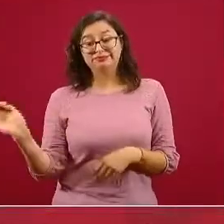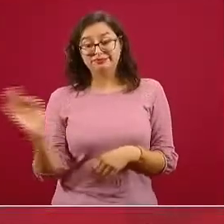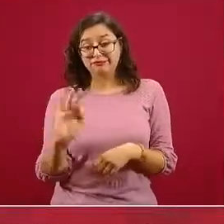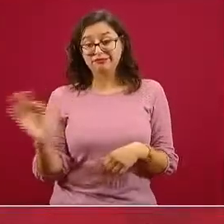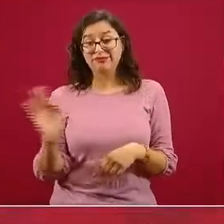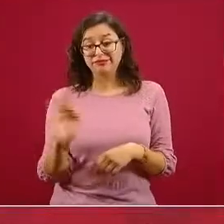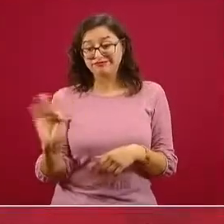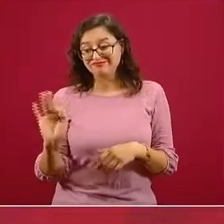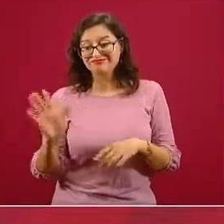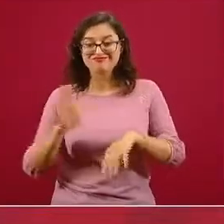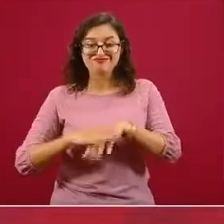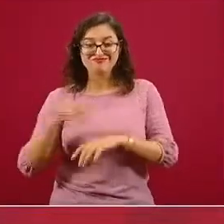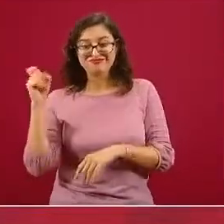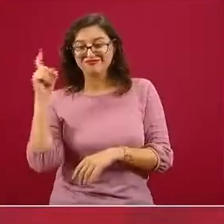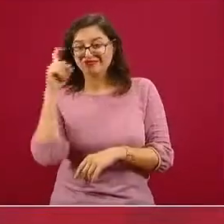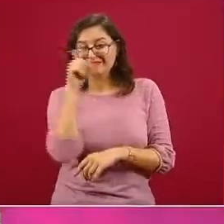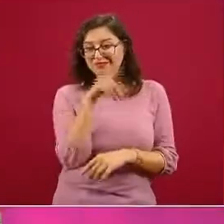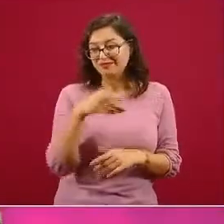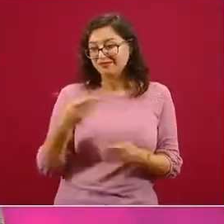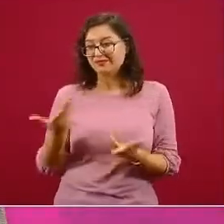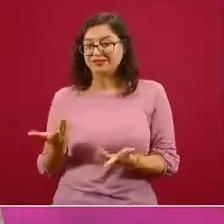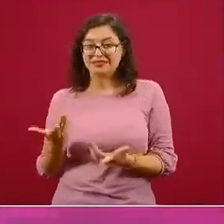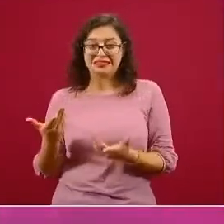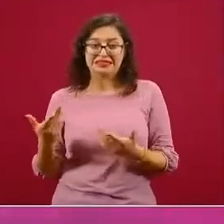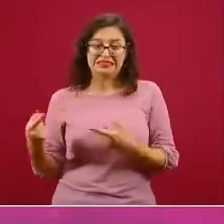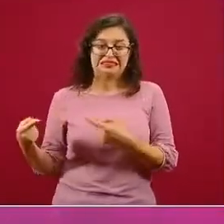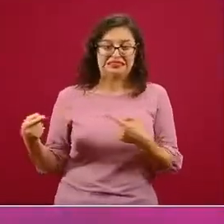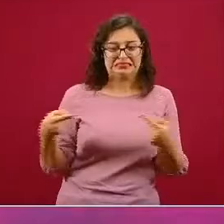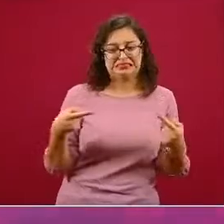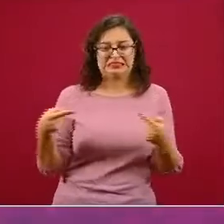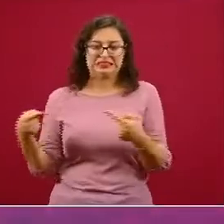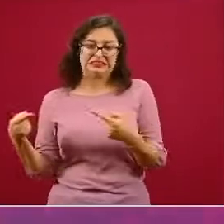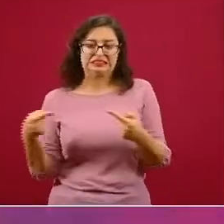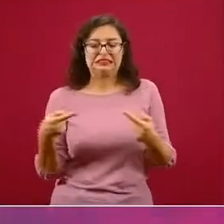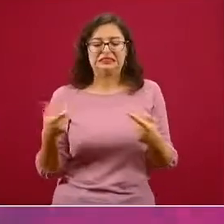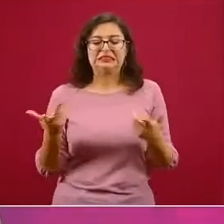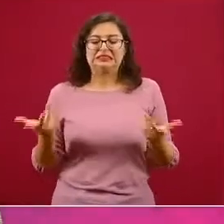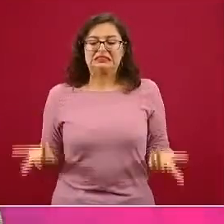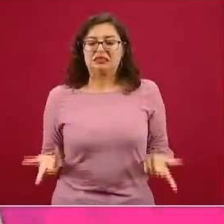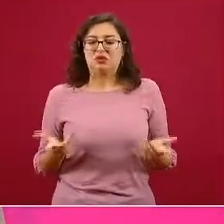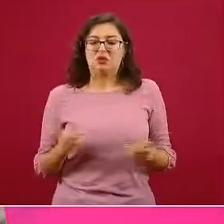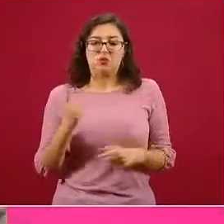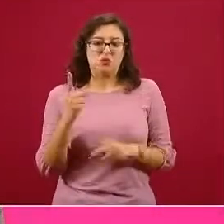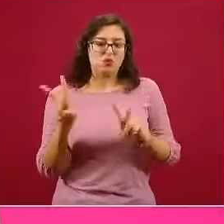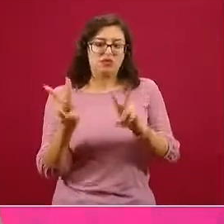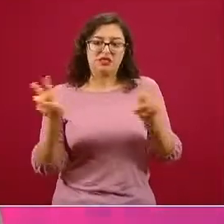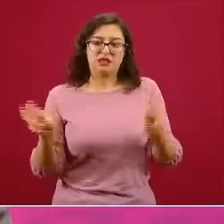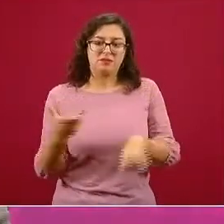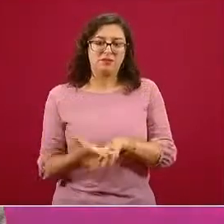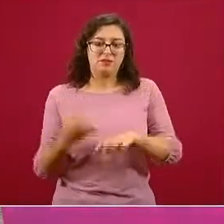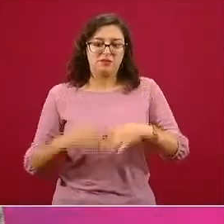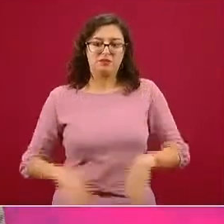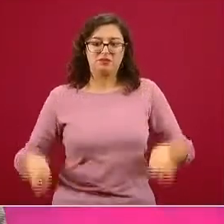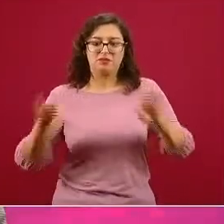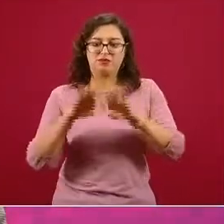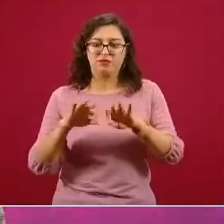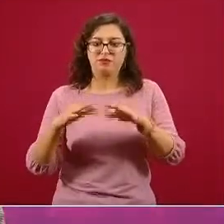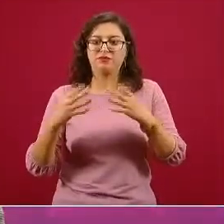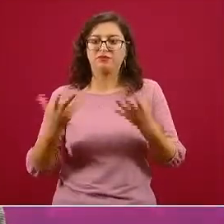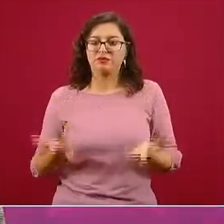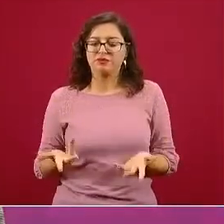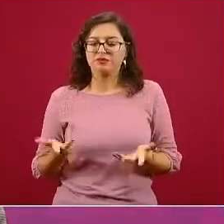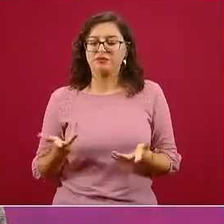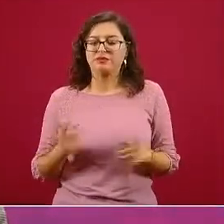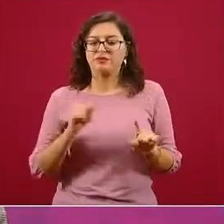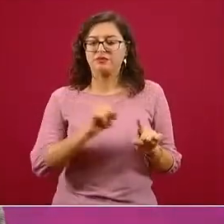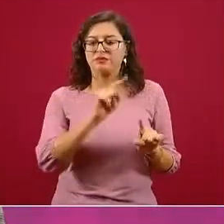posible tensión entre dos propósitos. Por un lado, uno que es fundamental para la vida democrática del país, que es lograr que